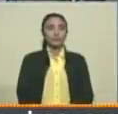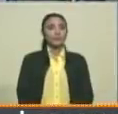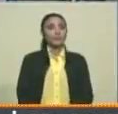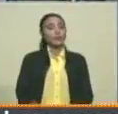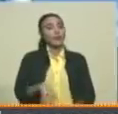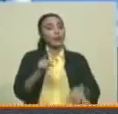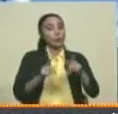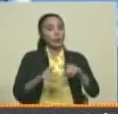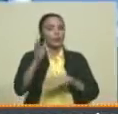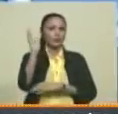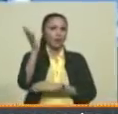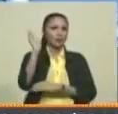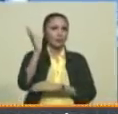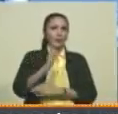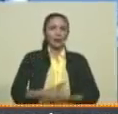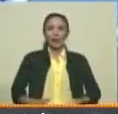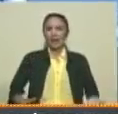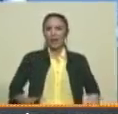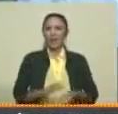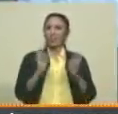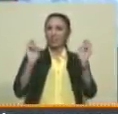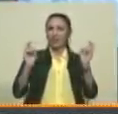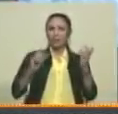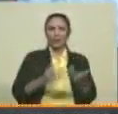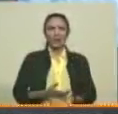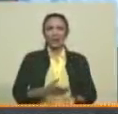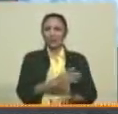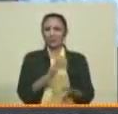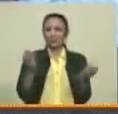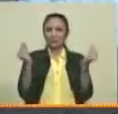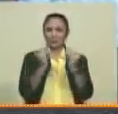veces agarro un remolino con un tema.